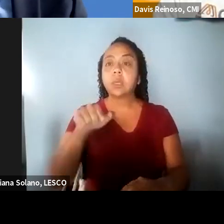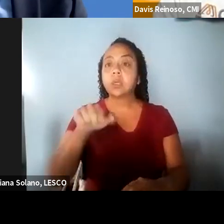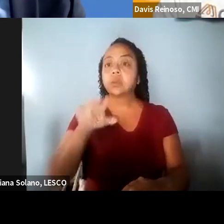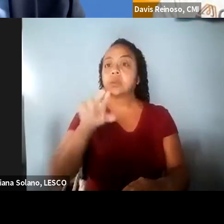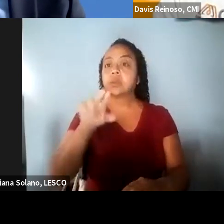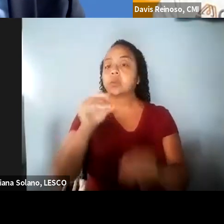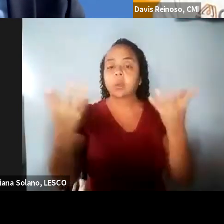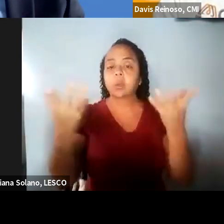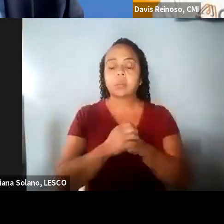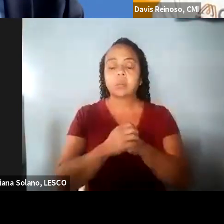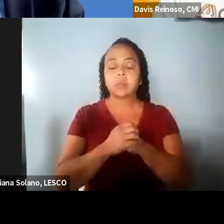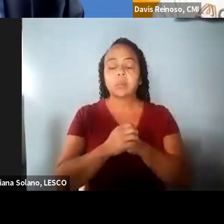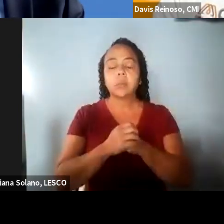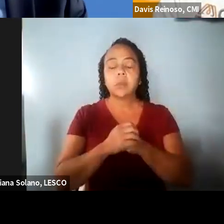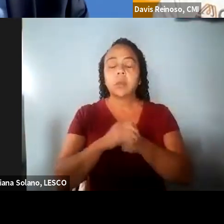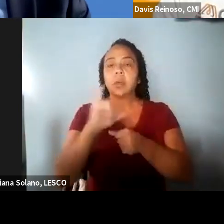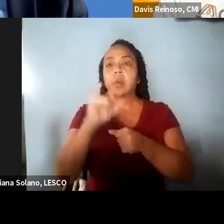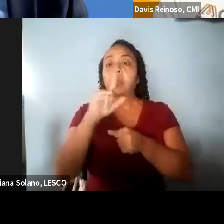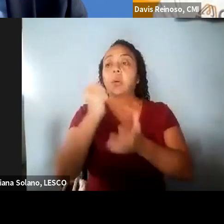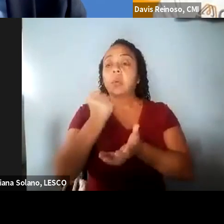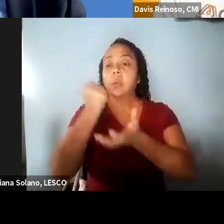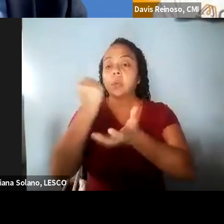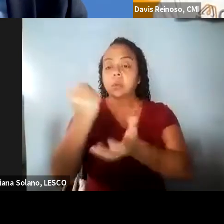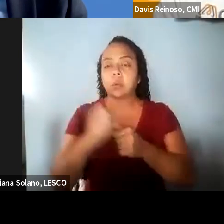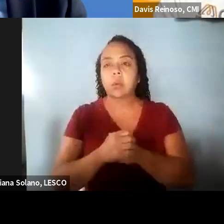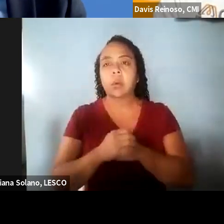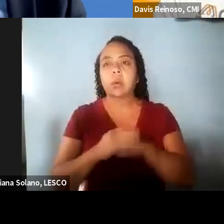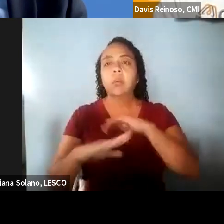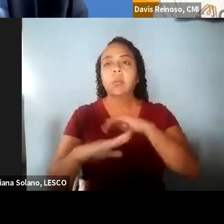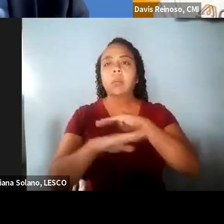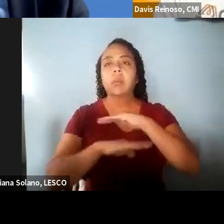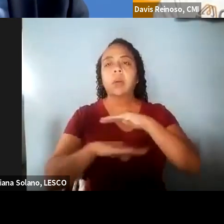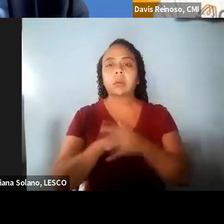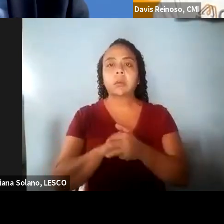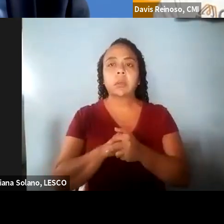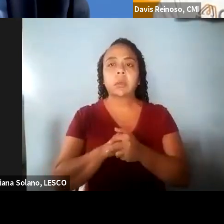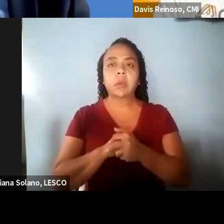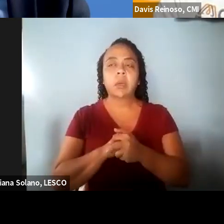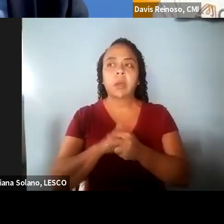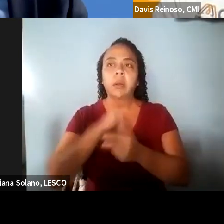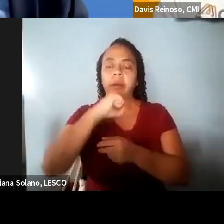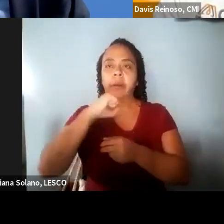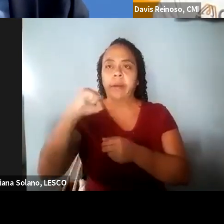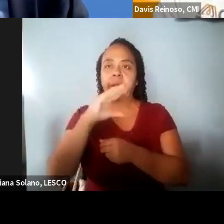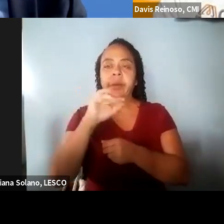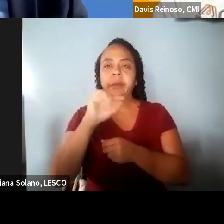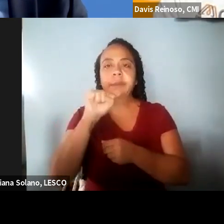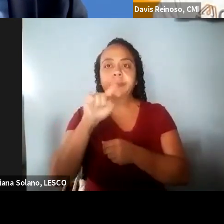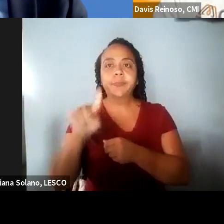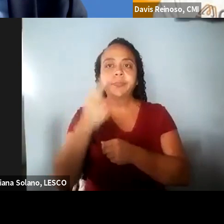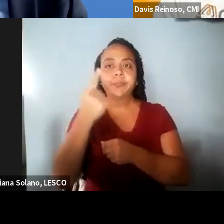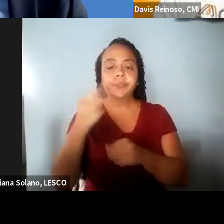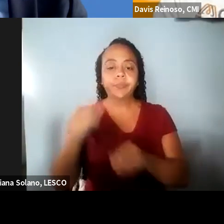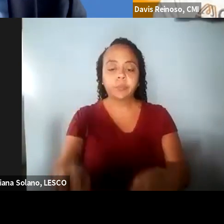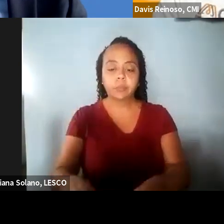que es una inversión basados en el gana gana y que es la única manera de tener las sociedades